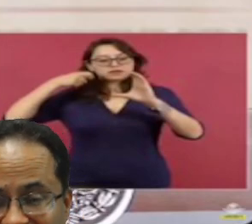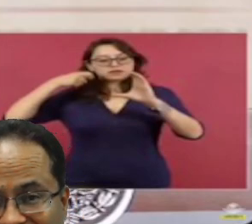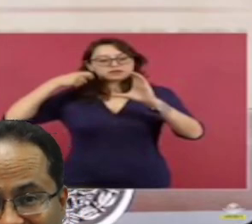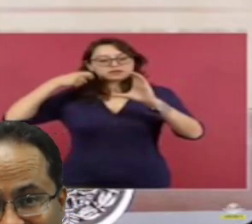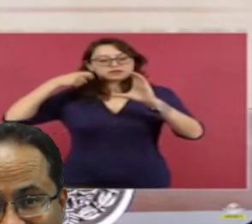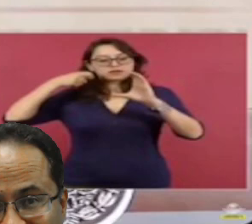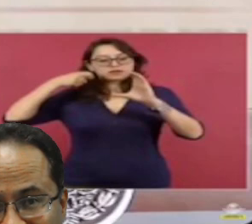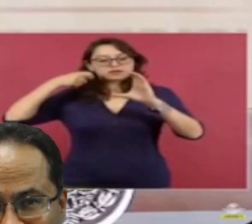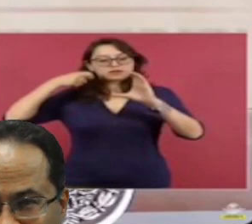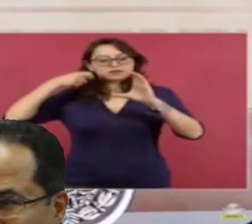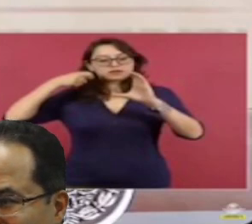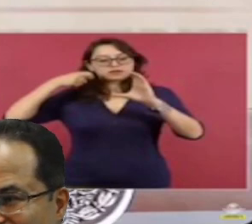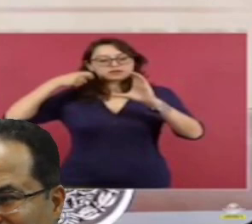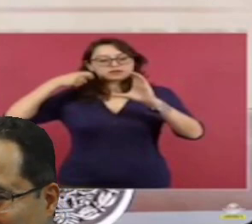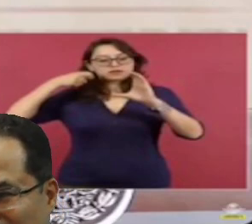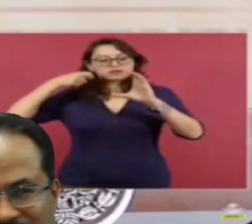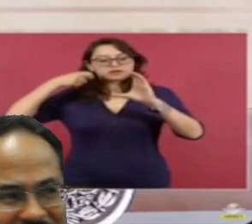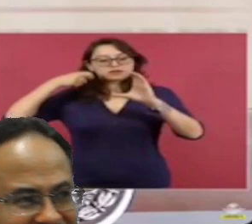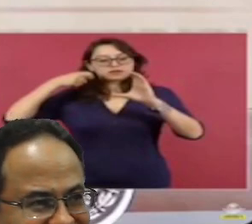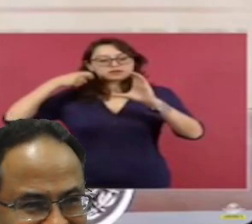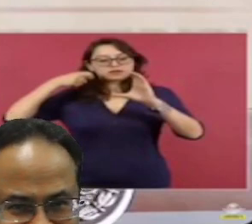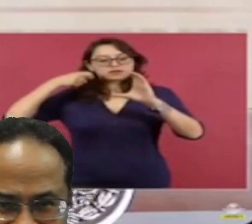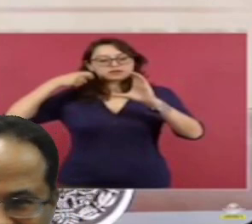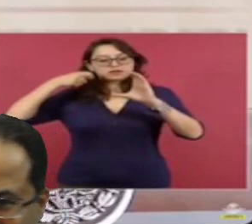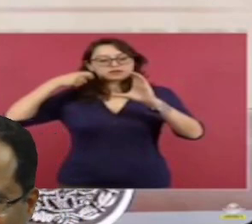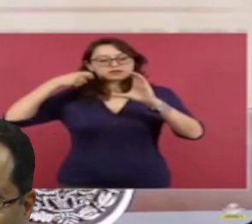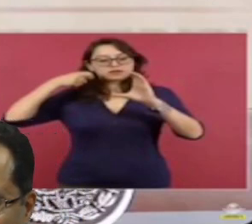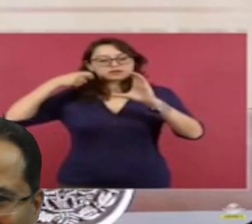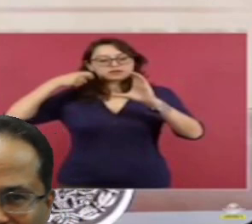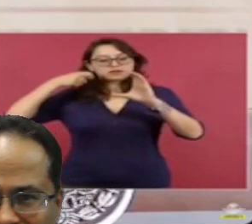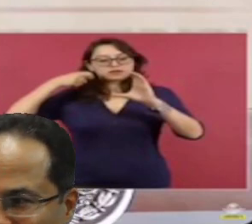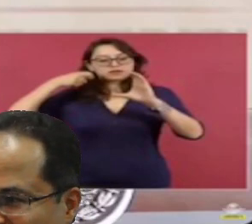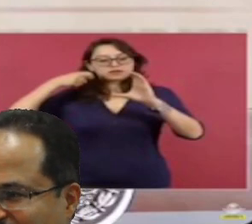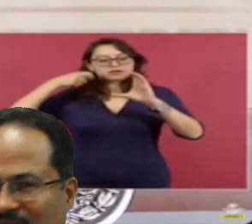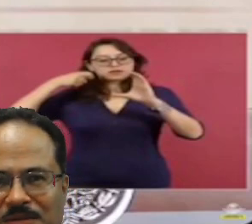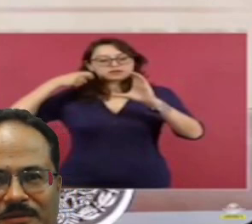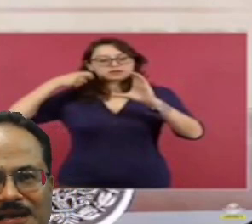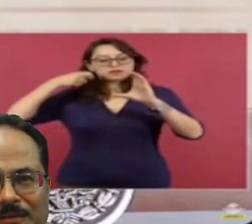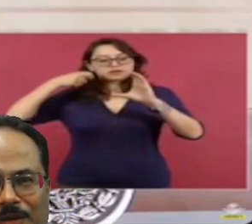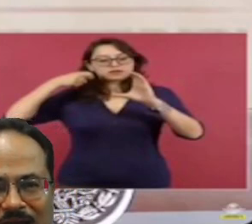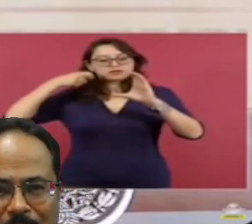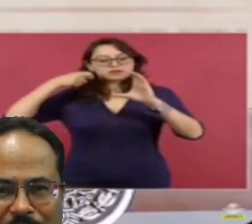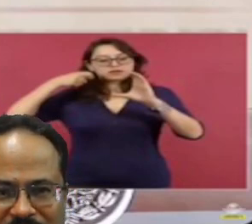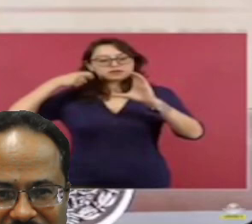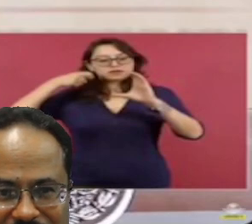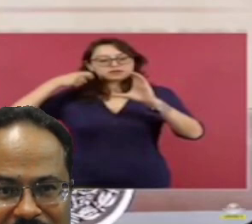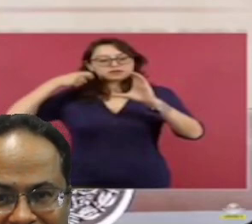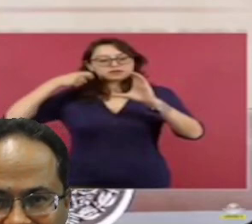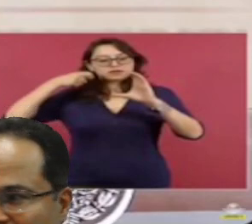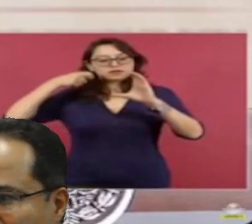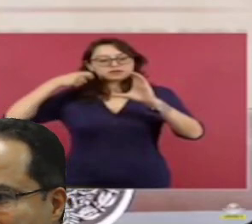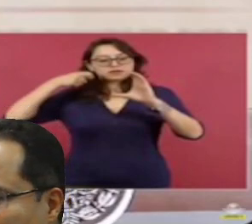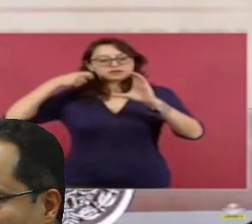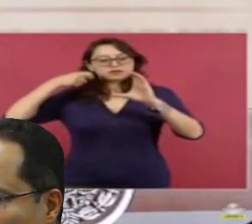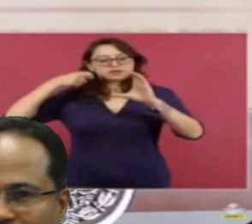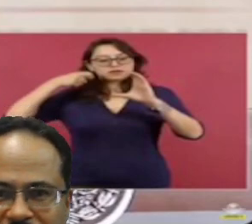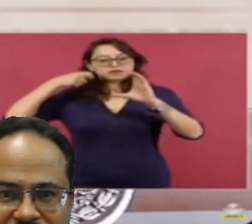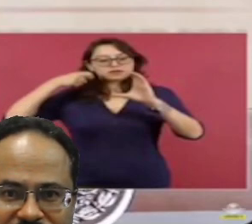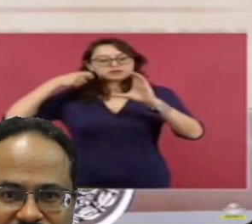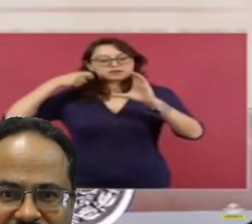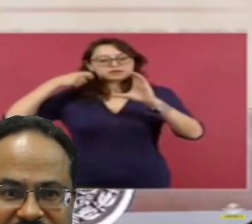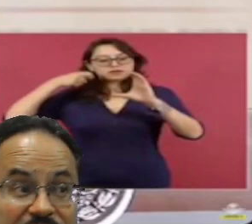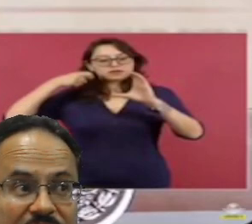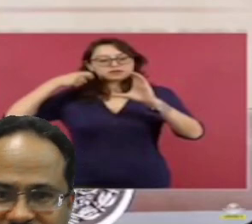órale le entra pero ya llevarse pantallas llevarse el refrigerador No faltará el vival que que haya aprovechado de una vez para que lo que